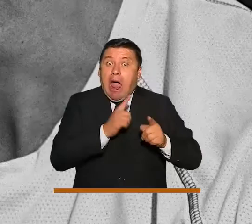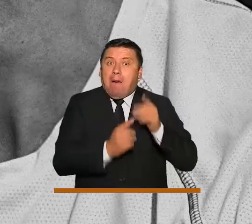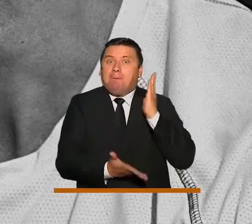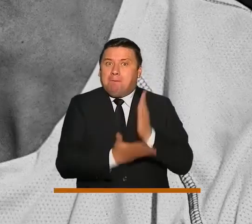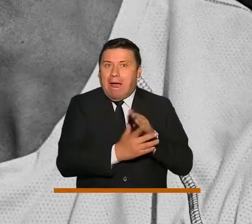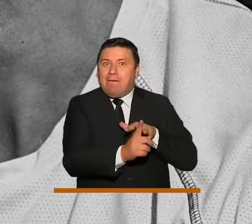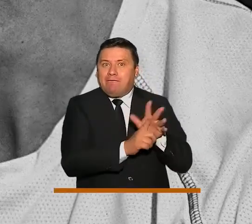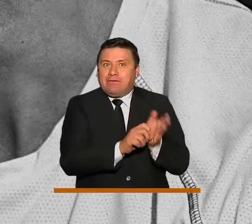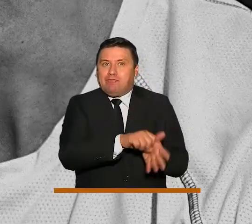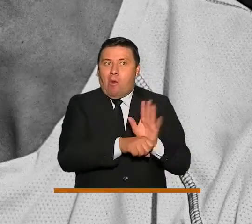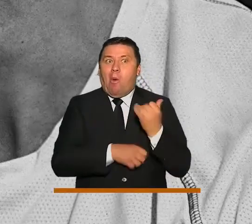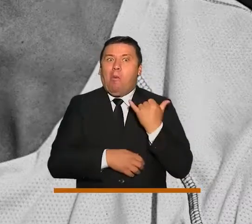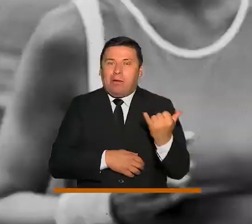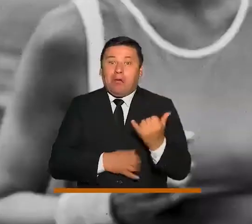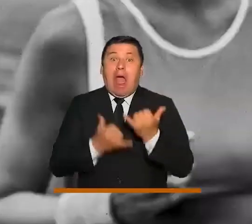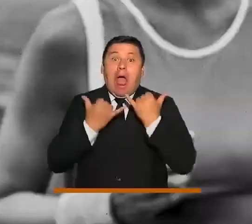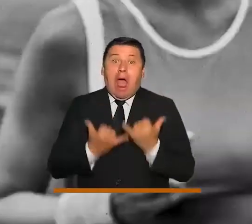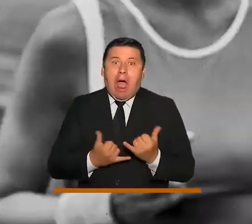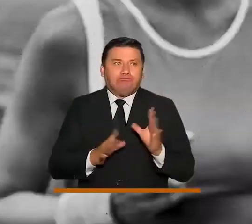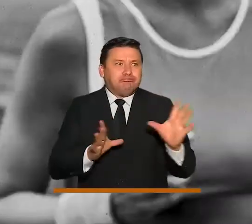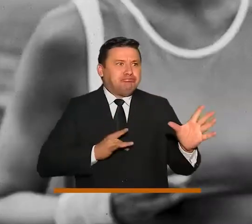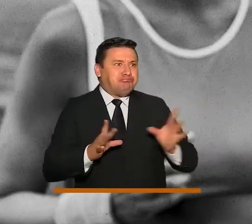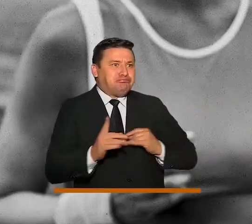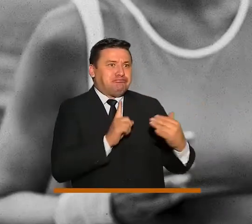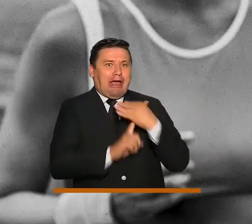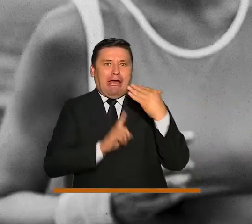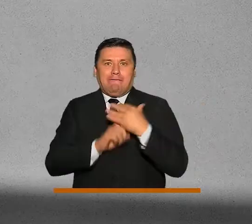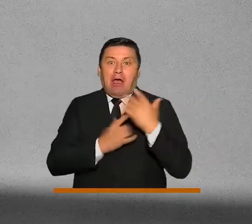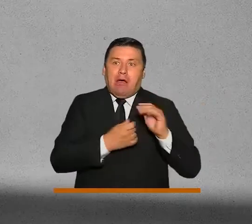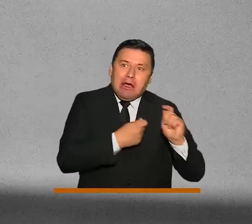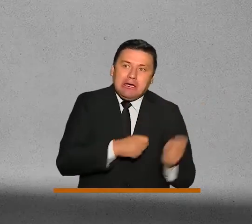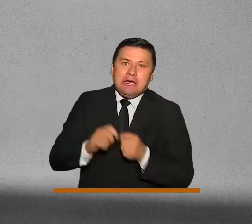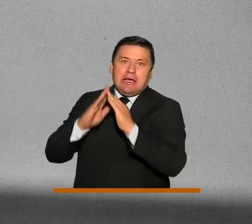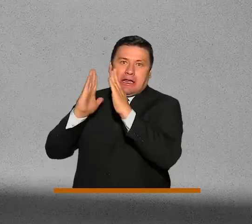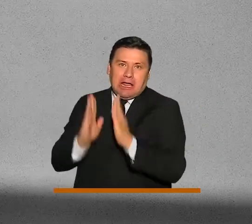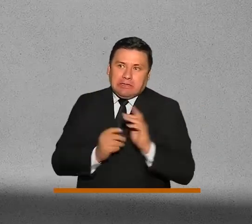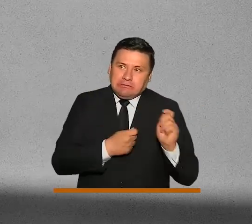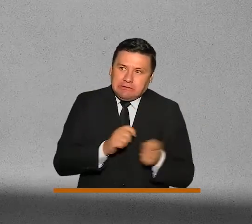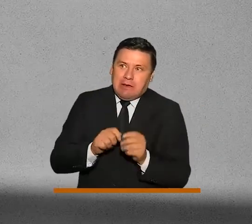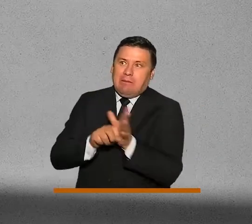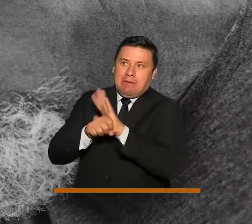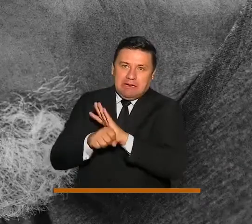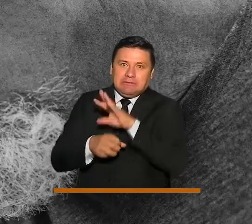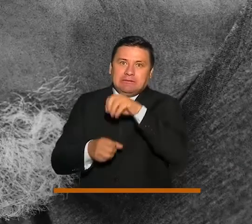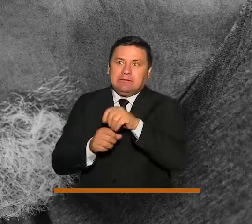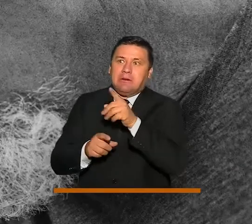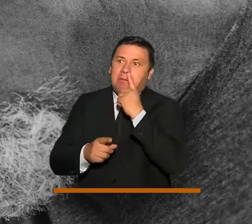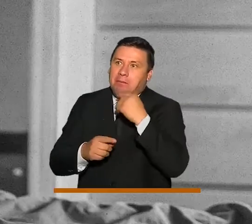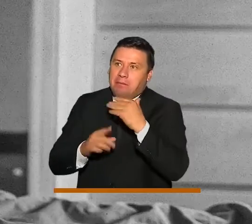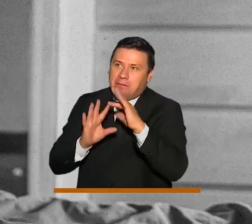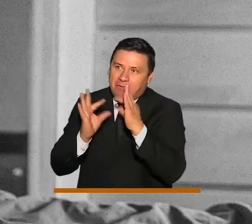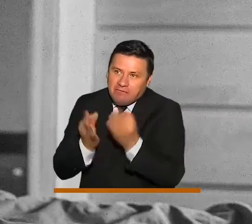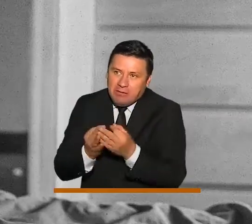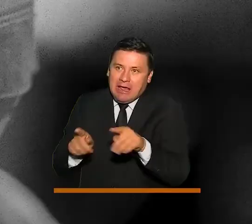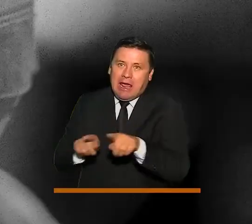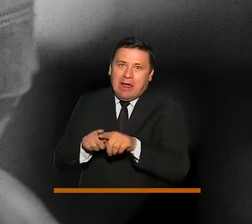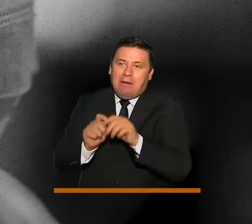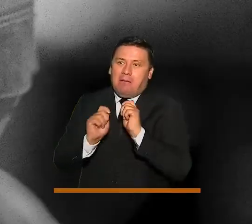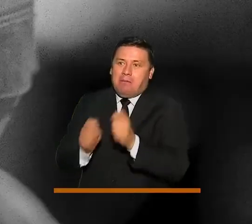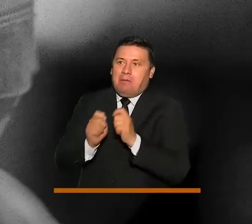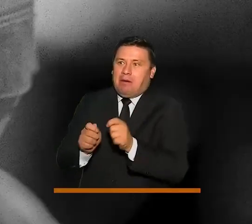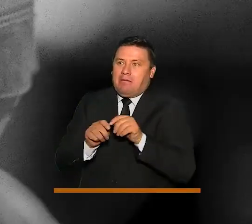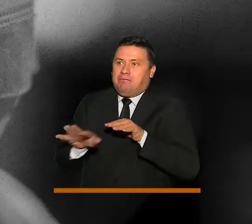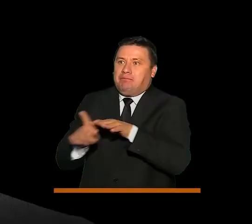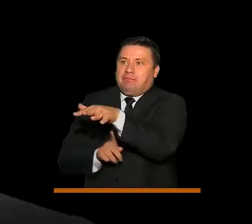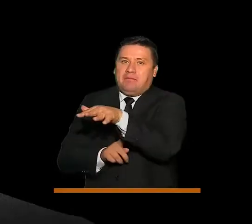uno de sus amigos es positivo para COVID. Ahora todos están contagiados y llevaron el virus a sus casas, a sus padres, sus hermanos y a